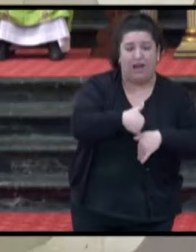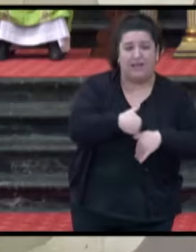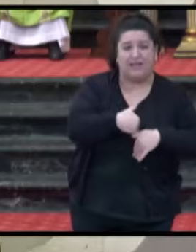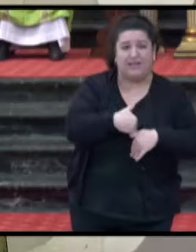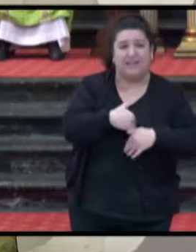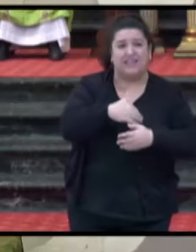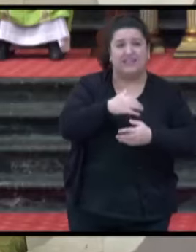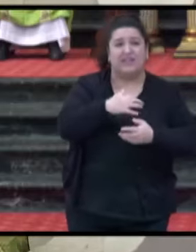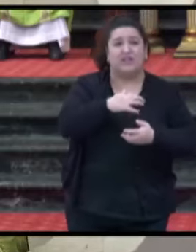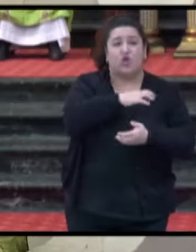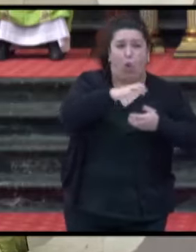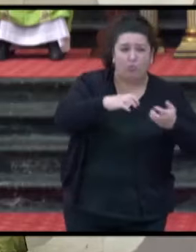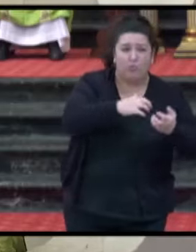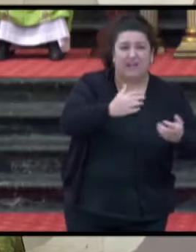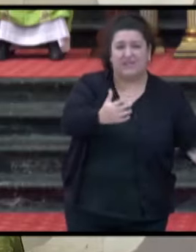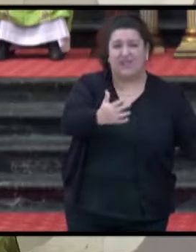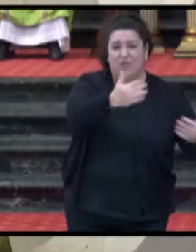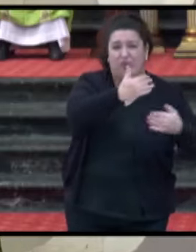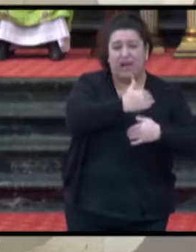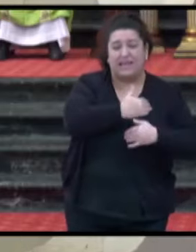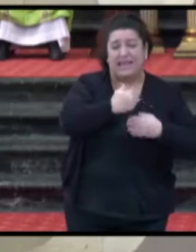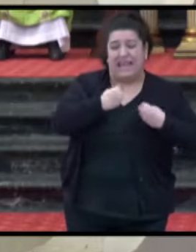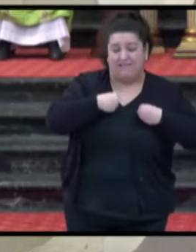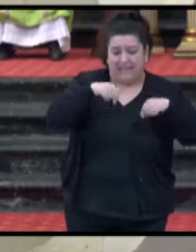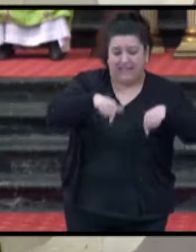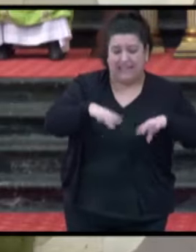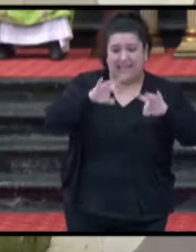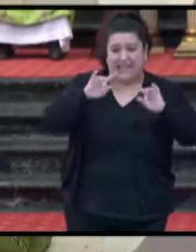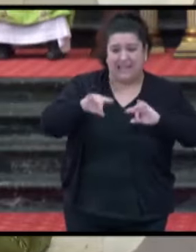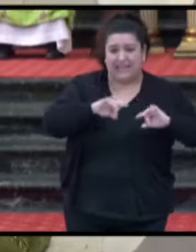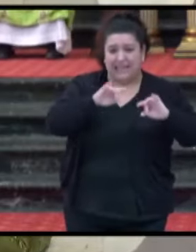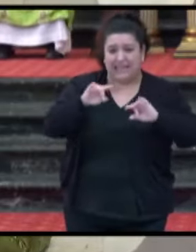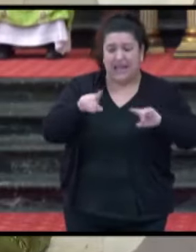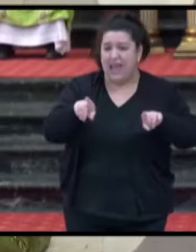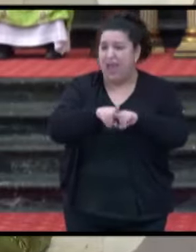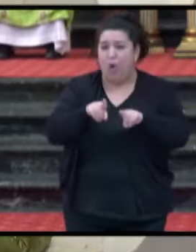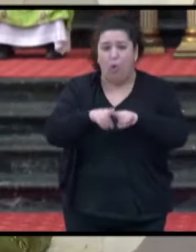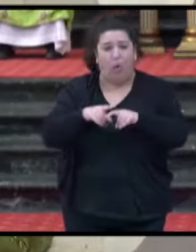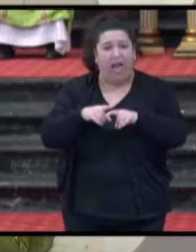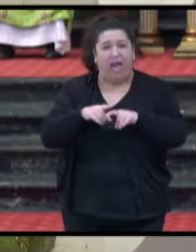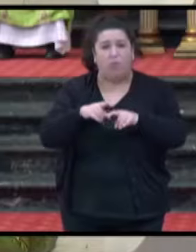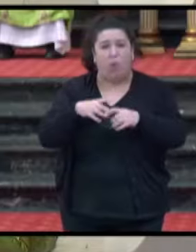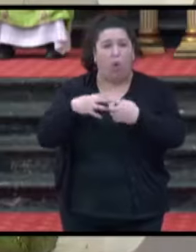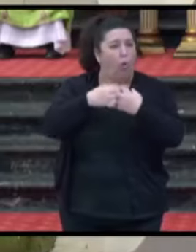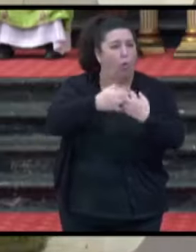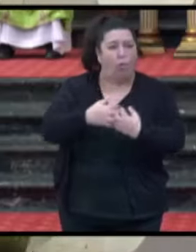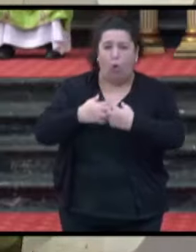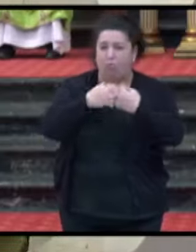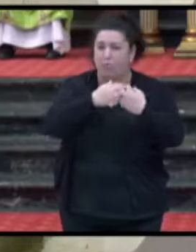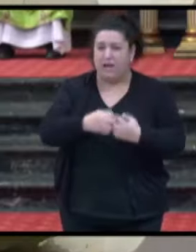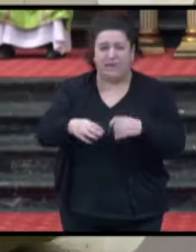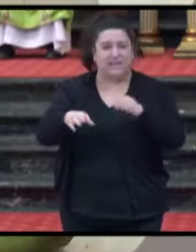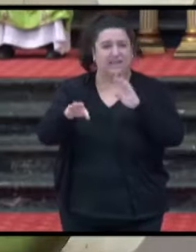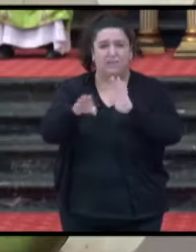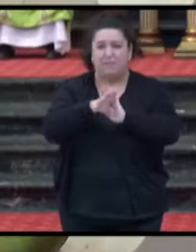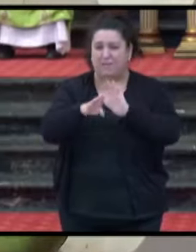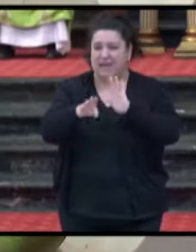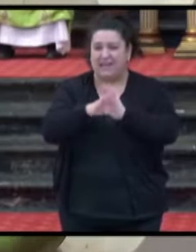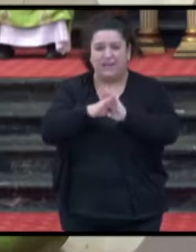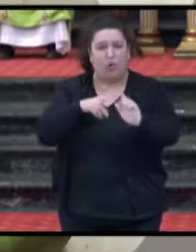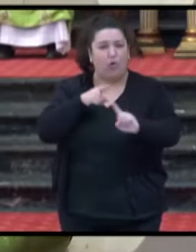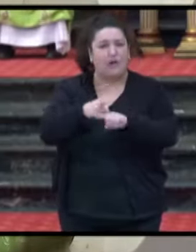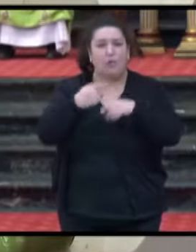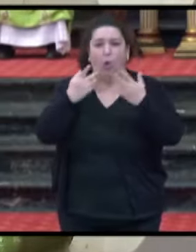combate Por tanto la vida en la tierra es un combate permanente para la